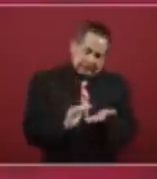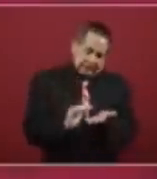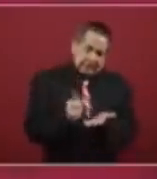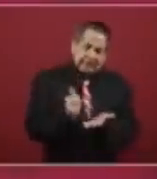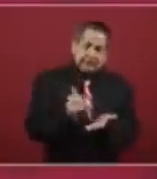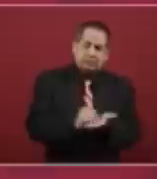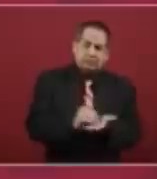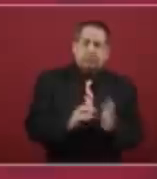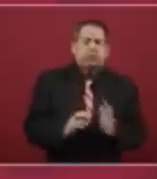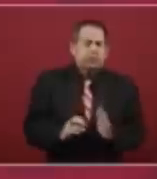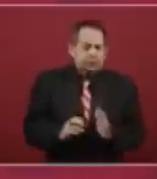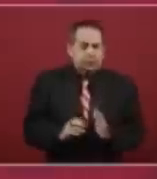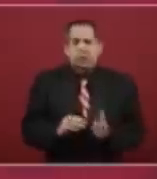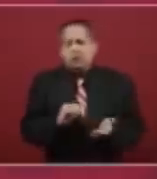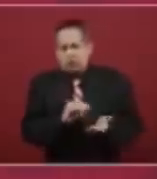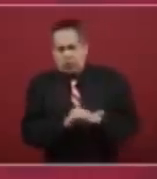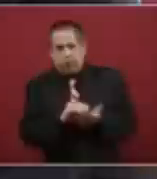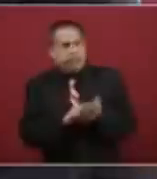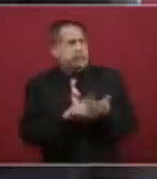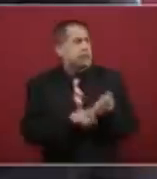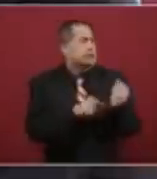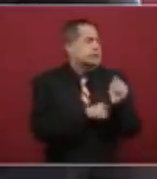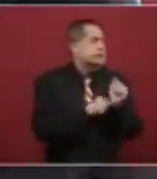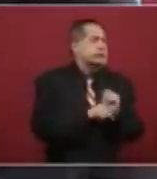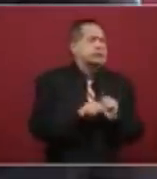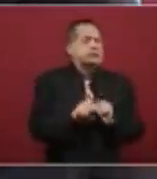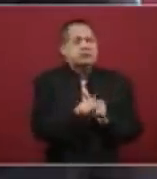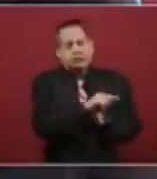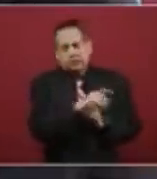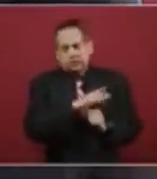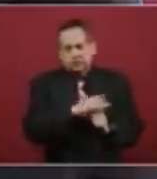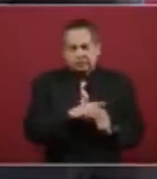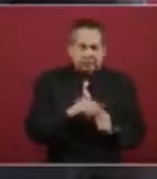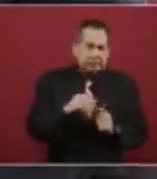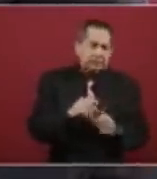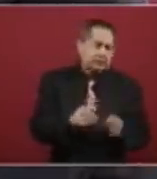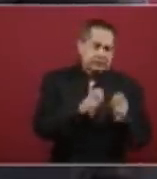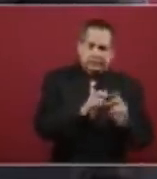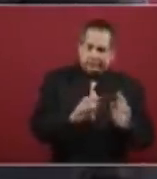O sea, sí hay una diferencia importante.